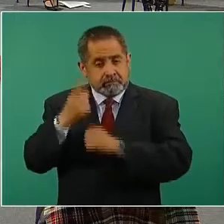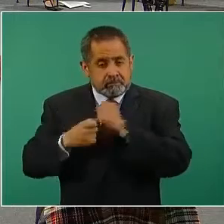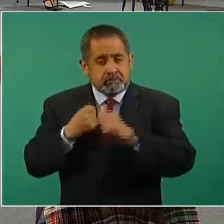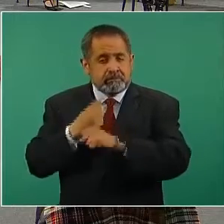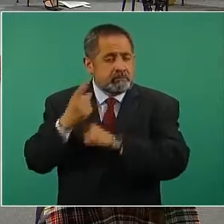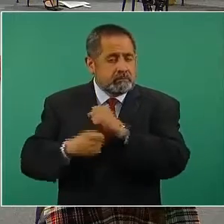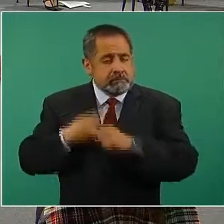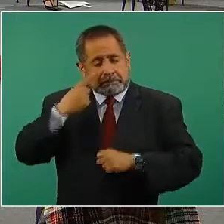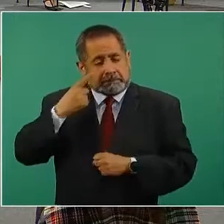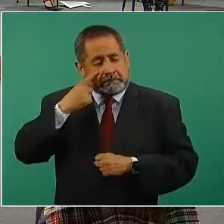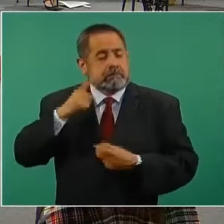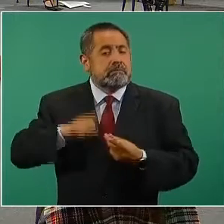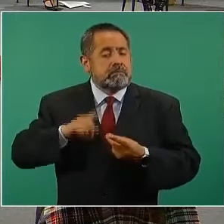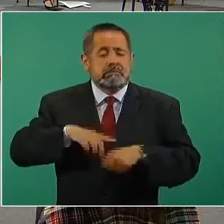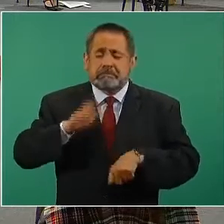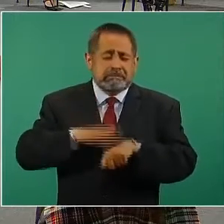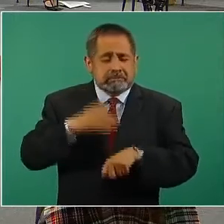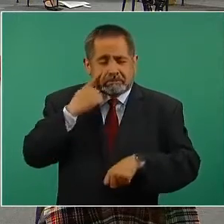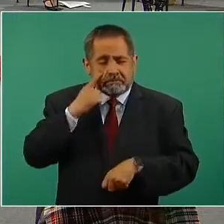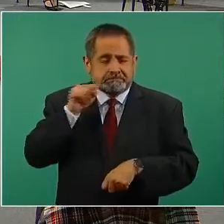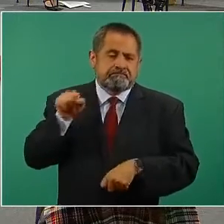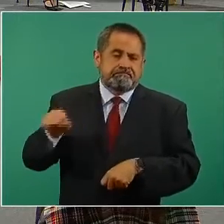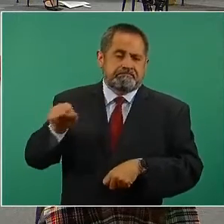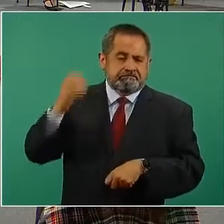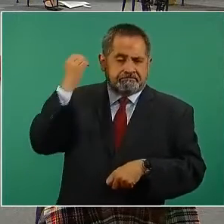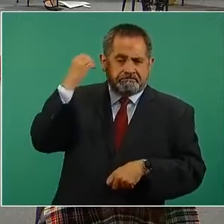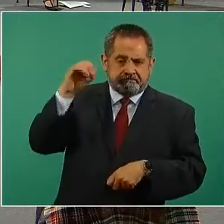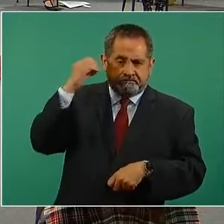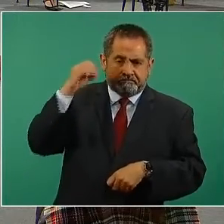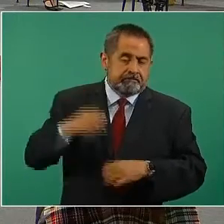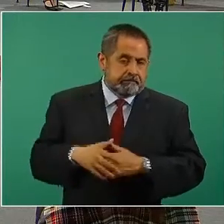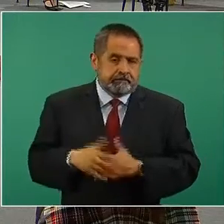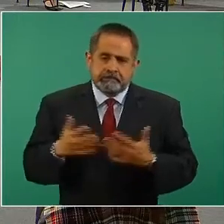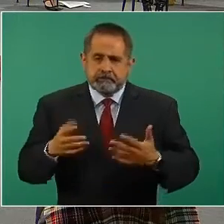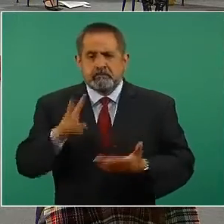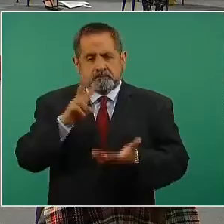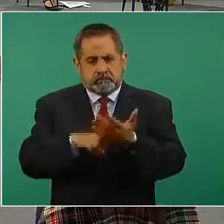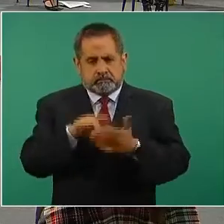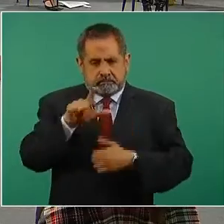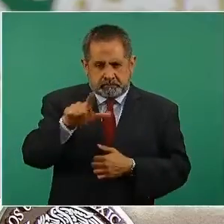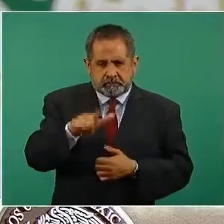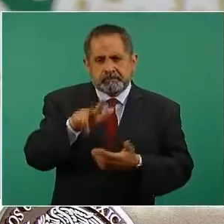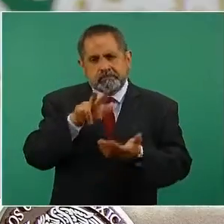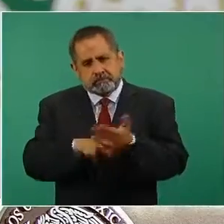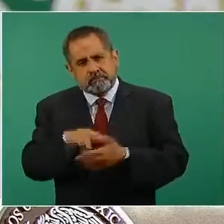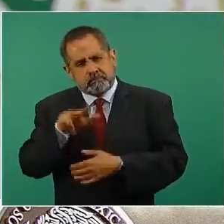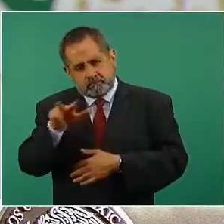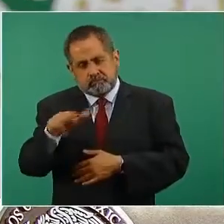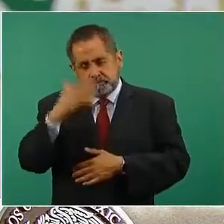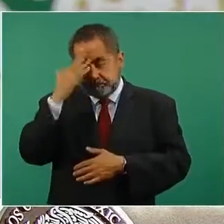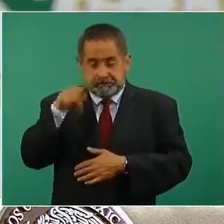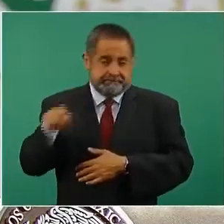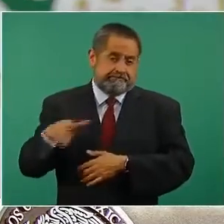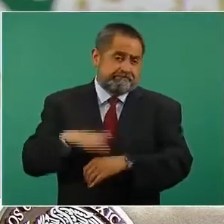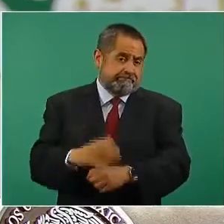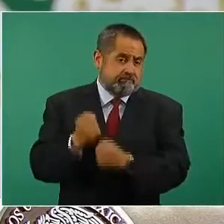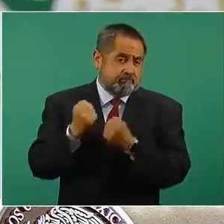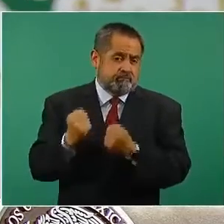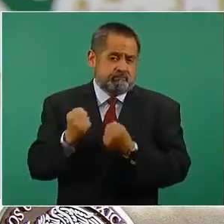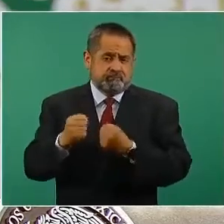en el estado de Oaxaca. Sin duda, el 2017 y 2018 tuvimos los más